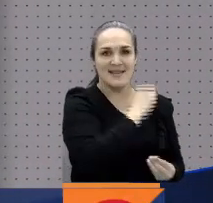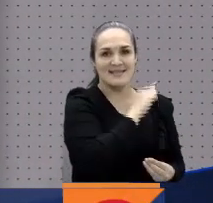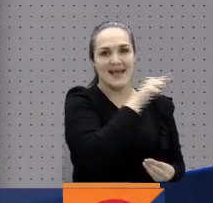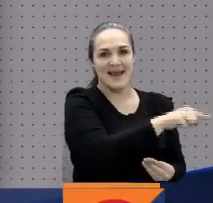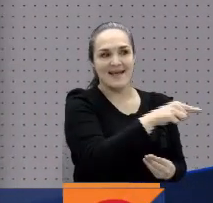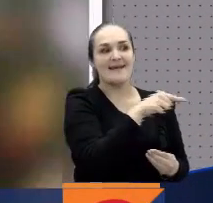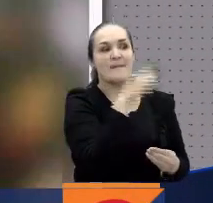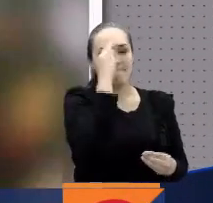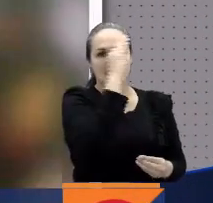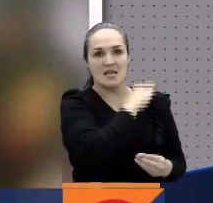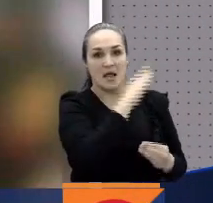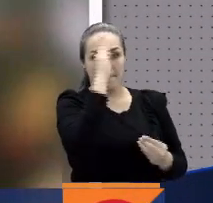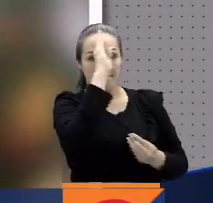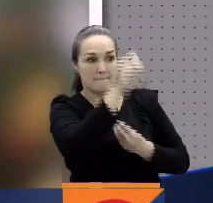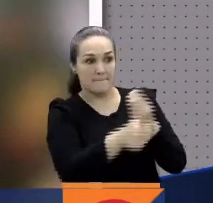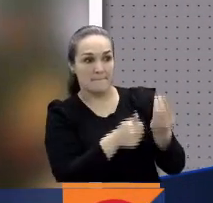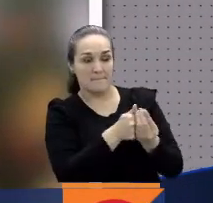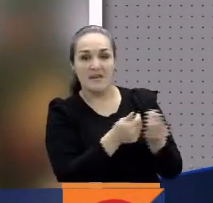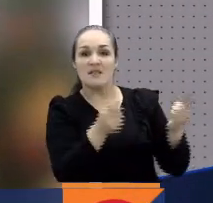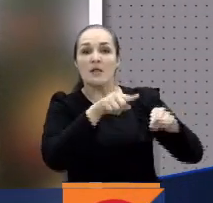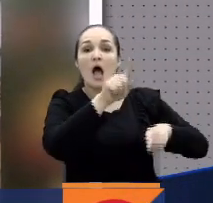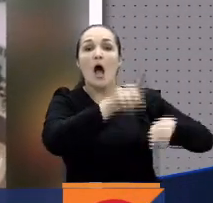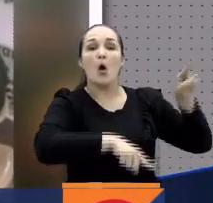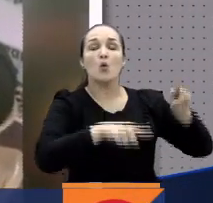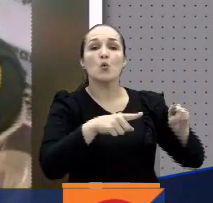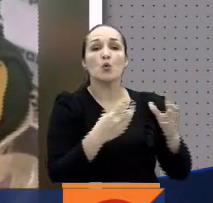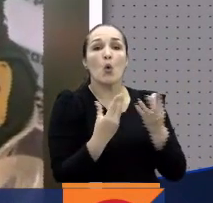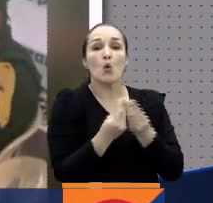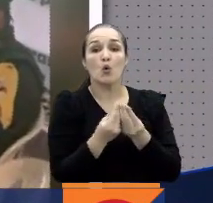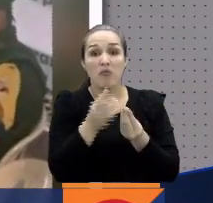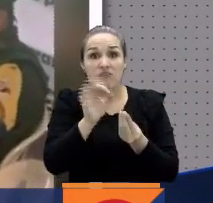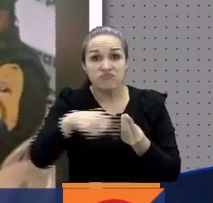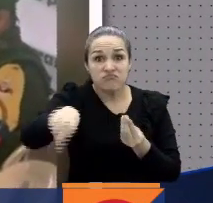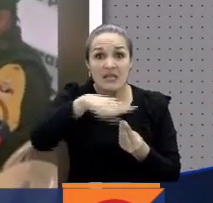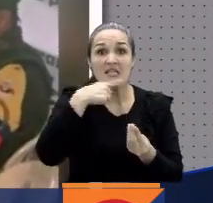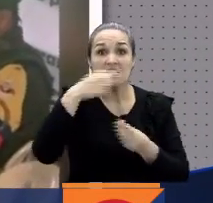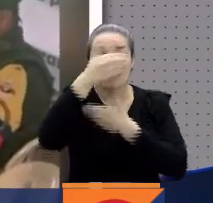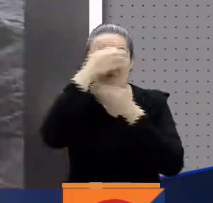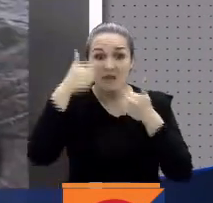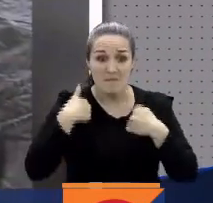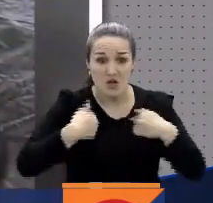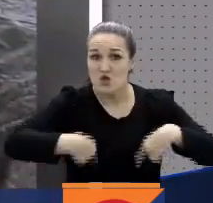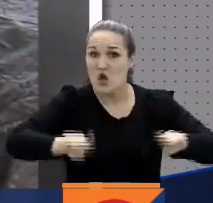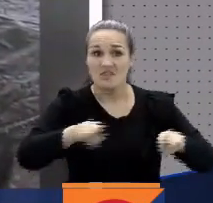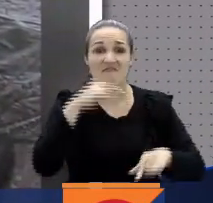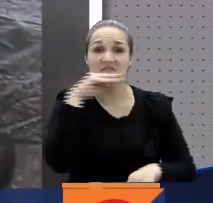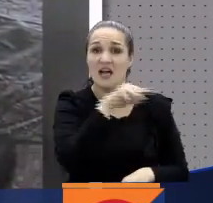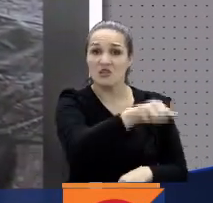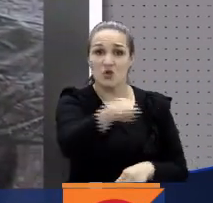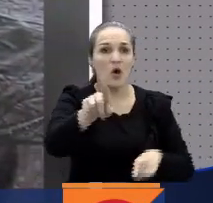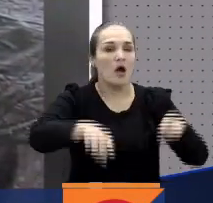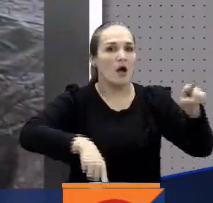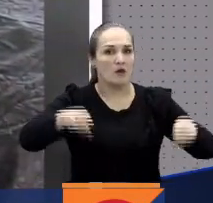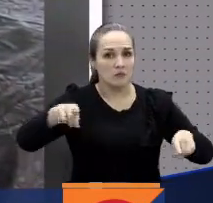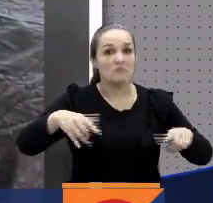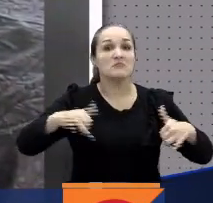grupos paramilitares y falsos grupos guerrilleros. Pese a las conversaciones entre delegados del gobierno